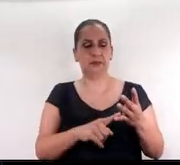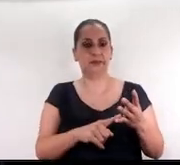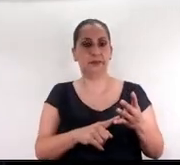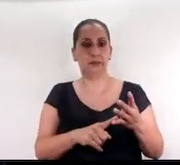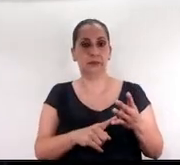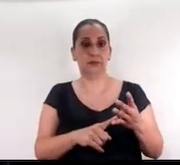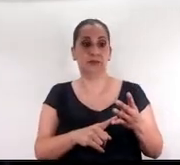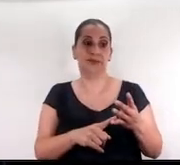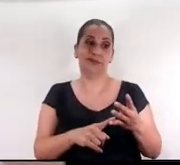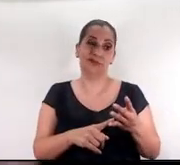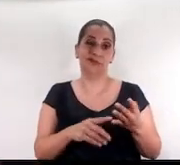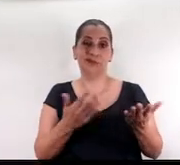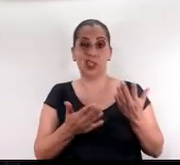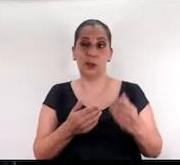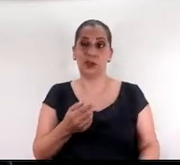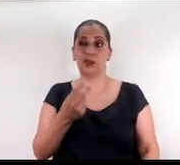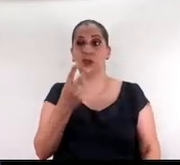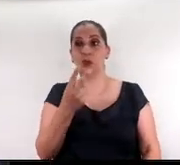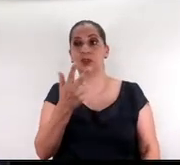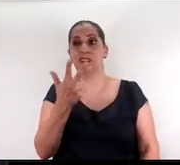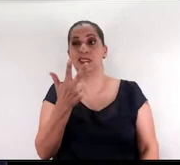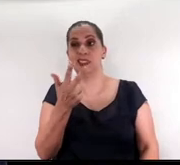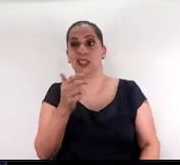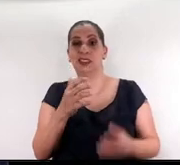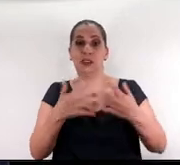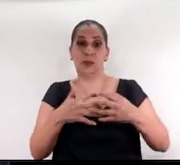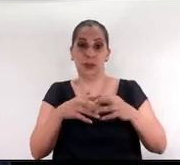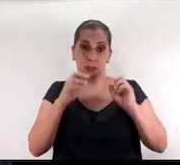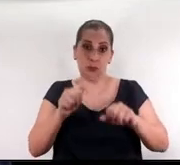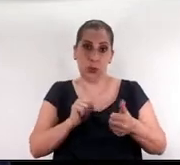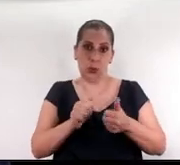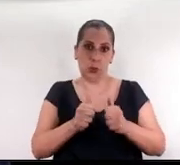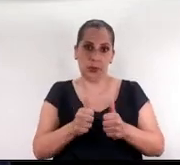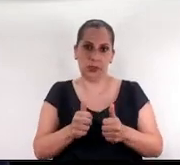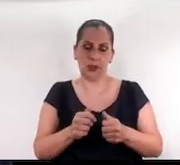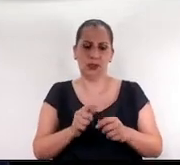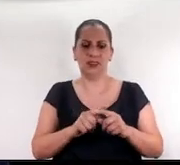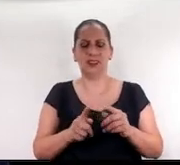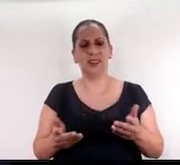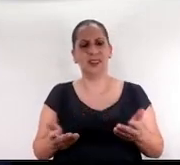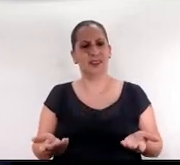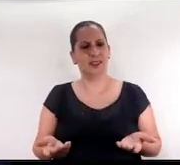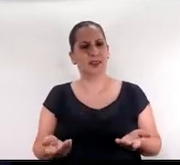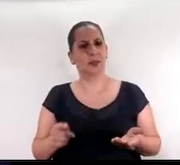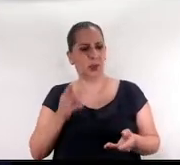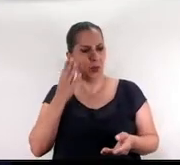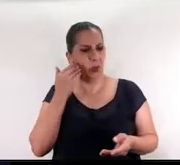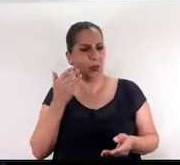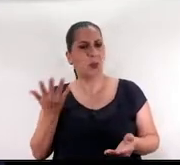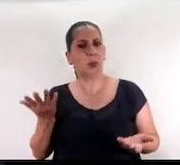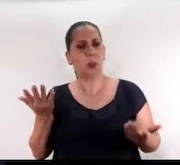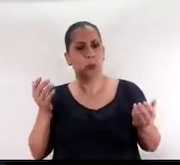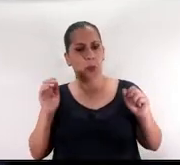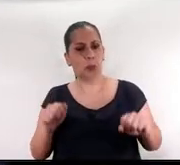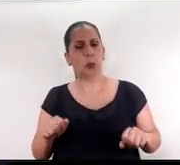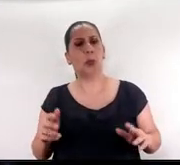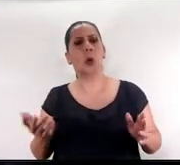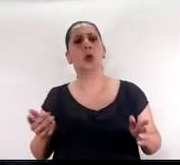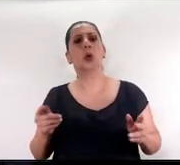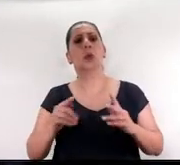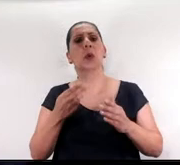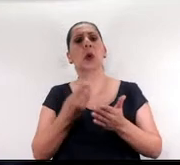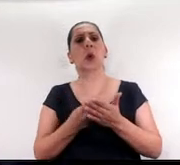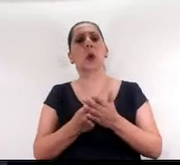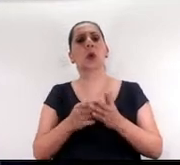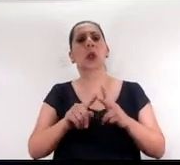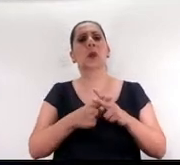solo dos o tres empresas puedan competir. Cuando eso debería ser, ¿por qué no contratar el mantenimiento